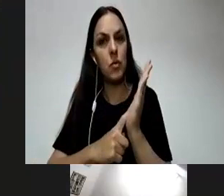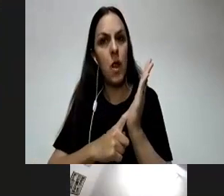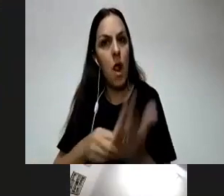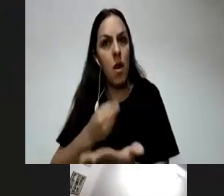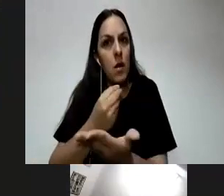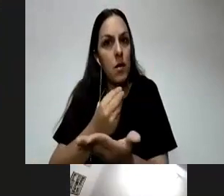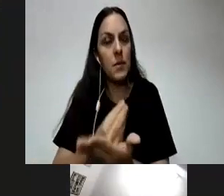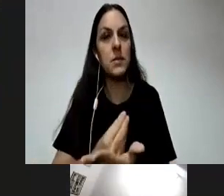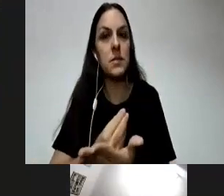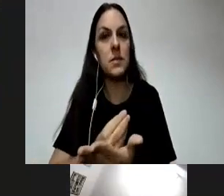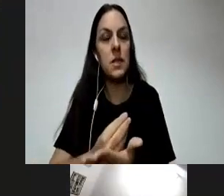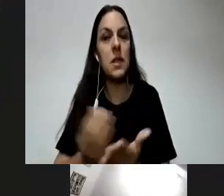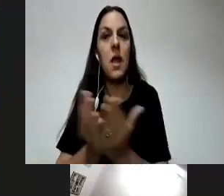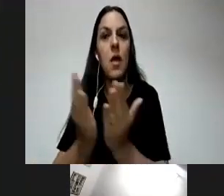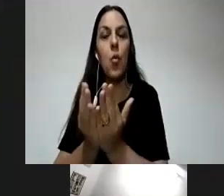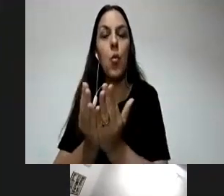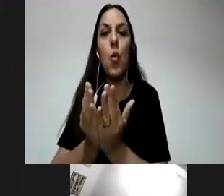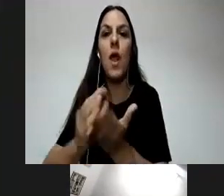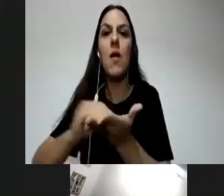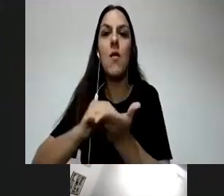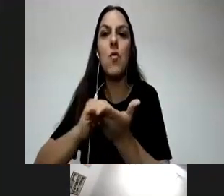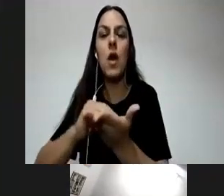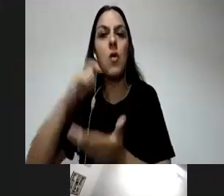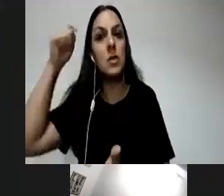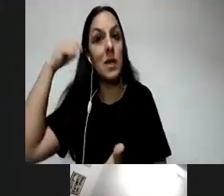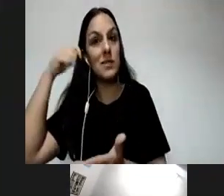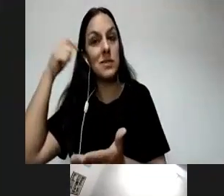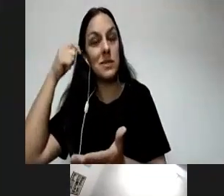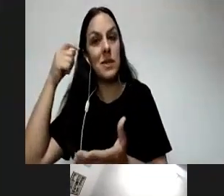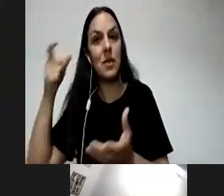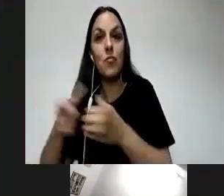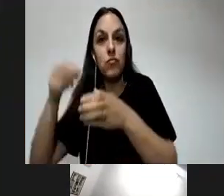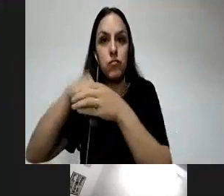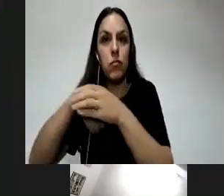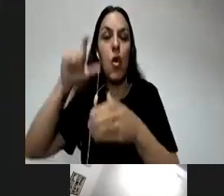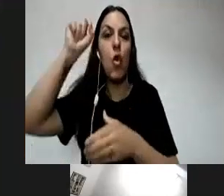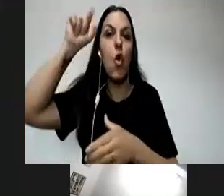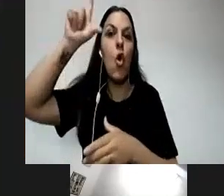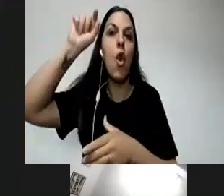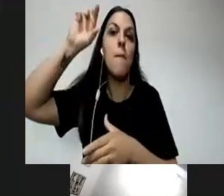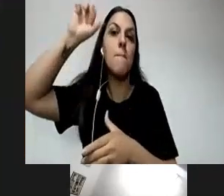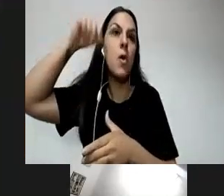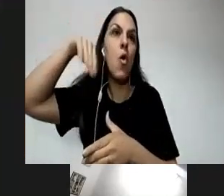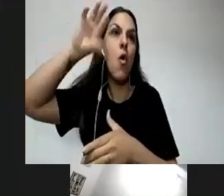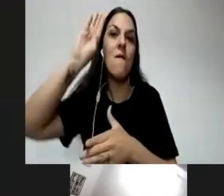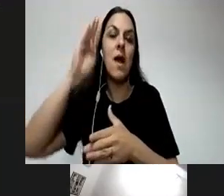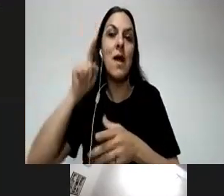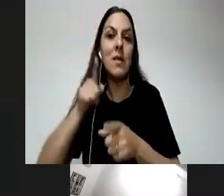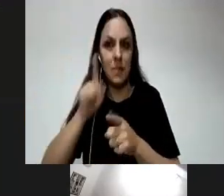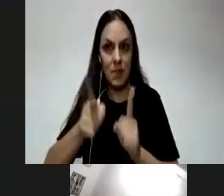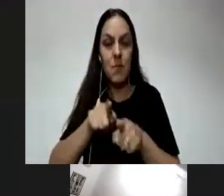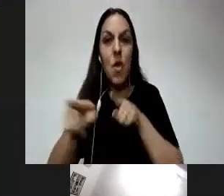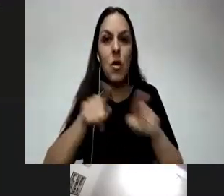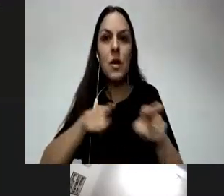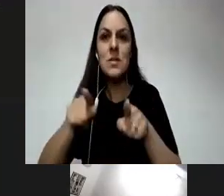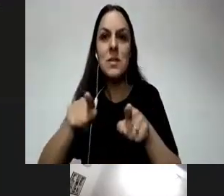Abogados de San Isidro ante la Comisión de Discapacidad de Colproba, coordinador del área de deportes de esta prestigiosa organización.